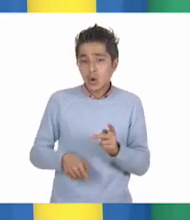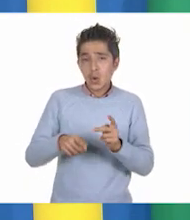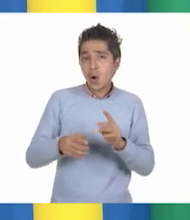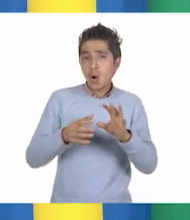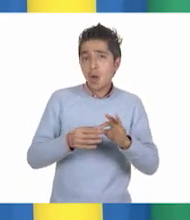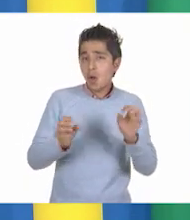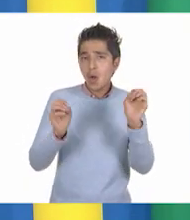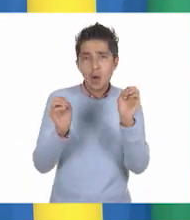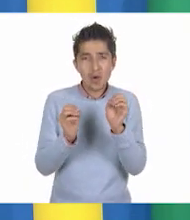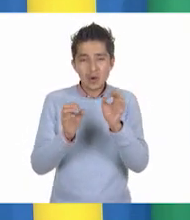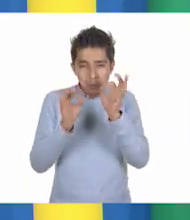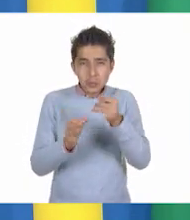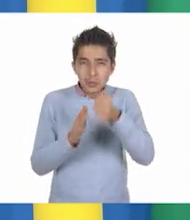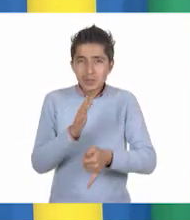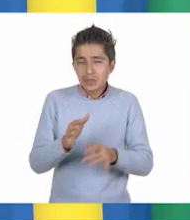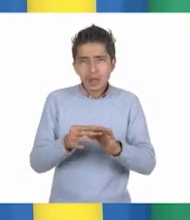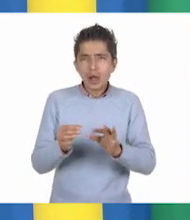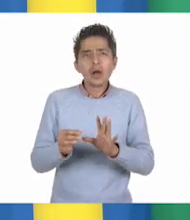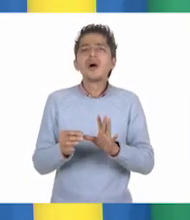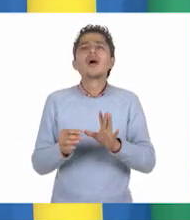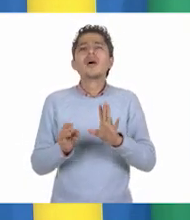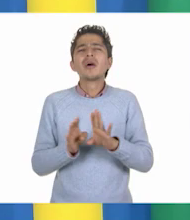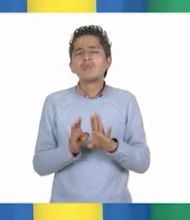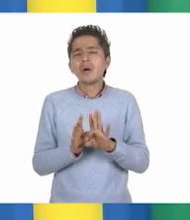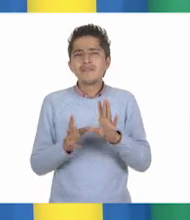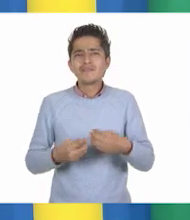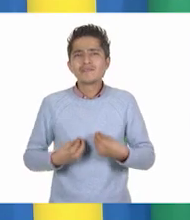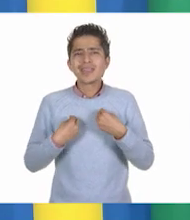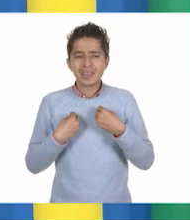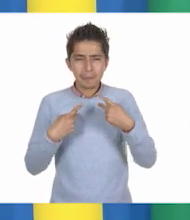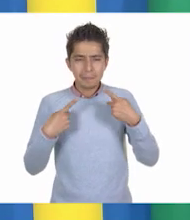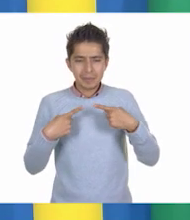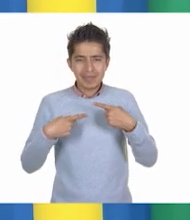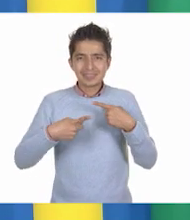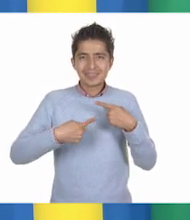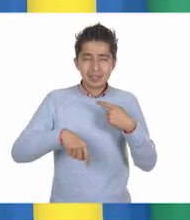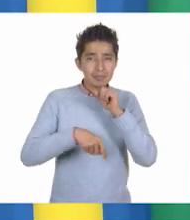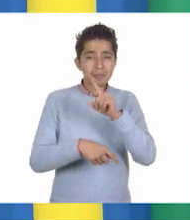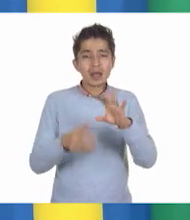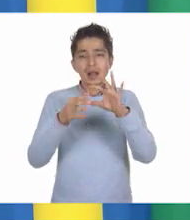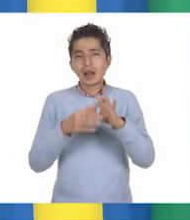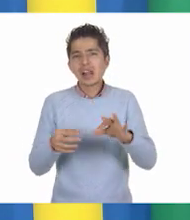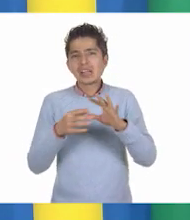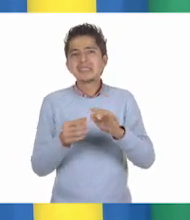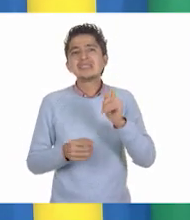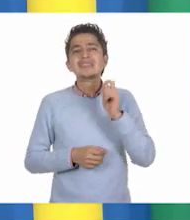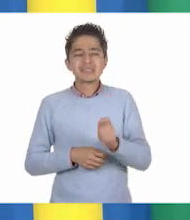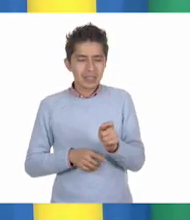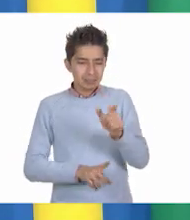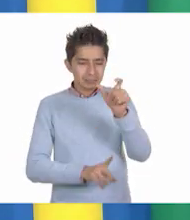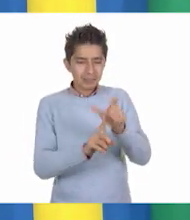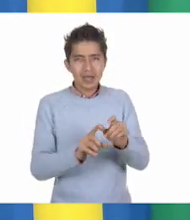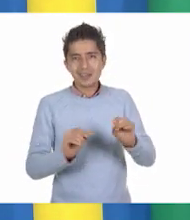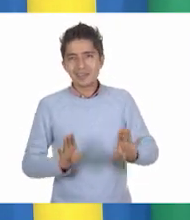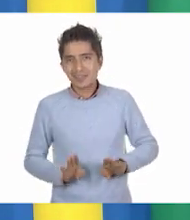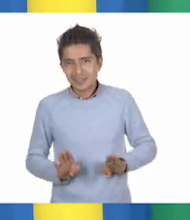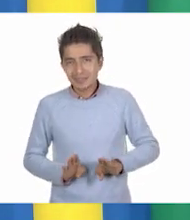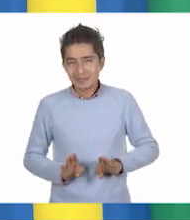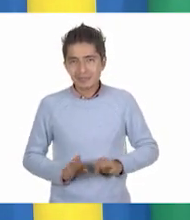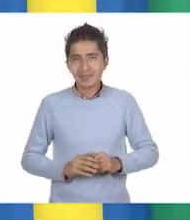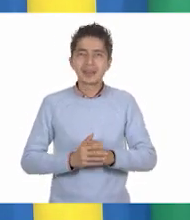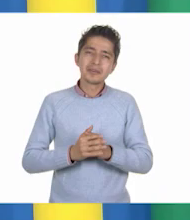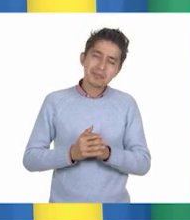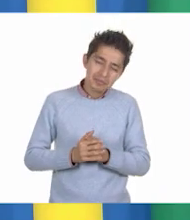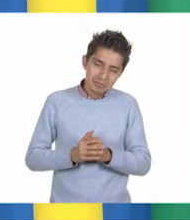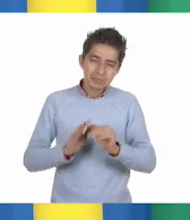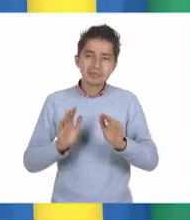enuncien explícitamente, y abordan sucesos de la vida del personaje y hablan sobre algunos de sus rasgos o características. Por